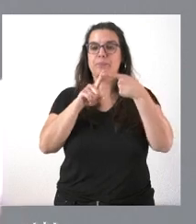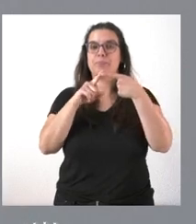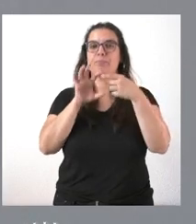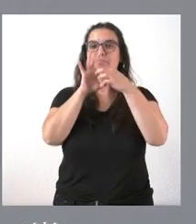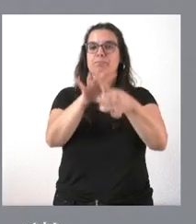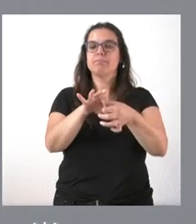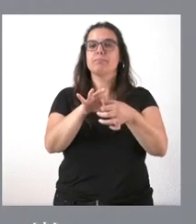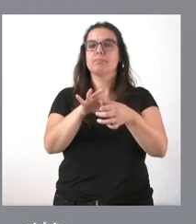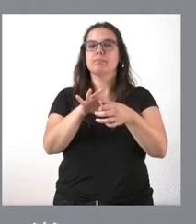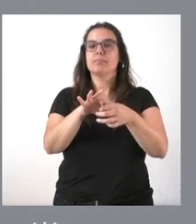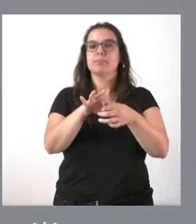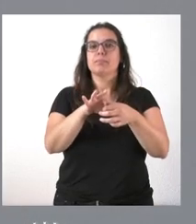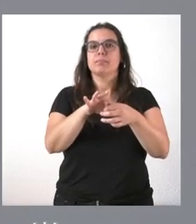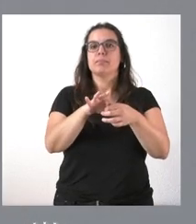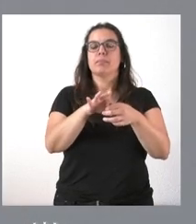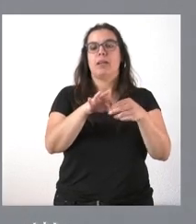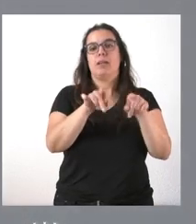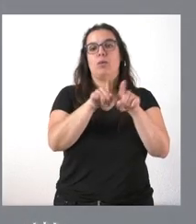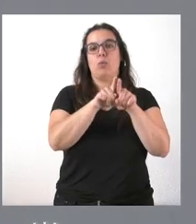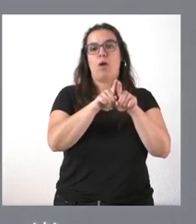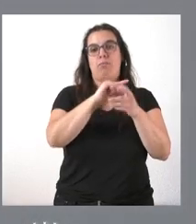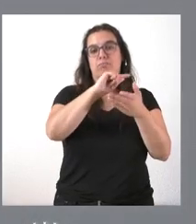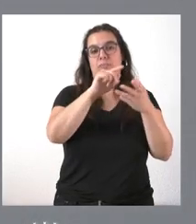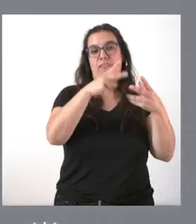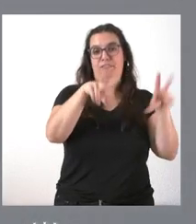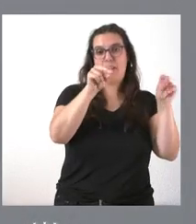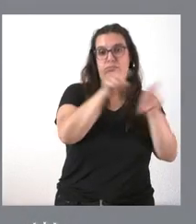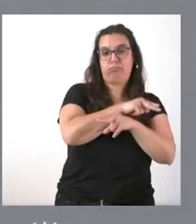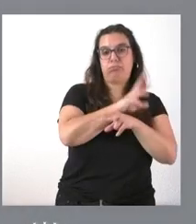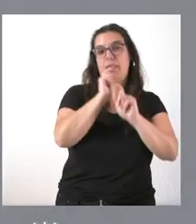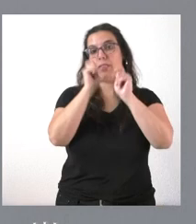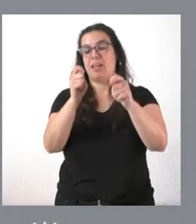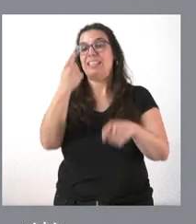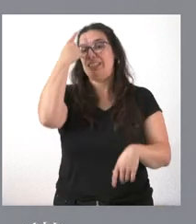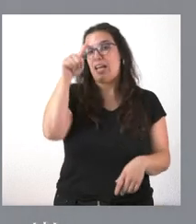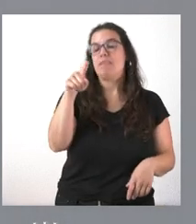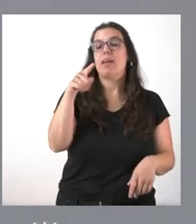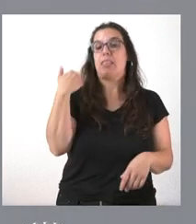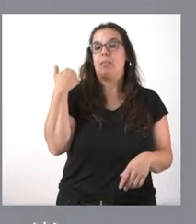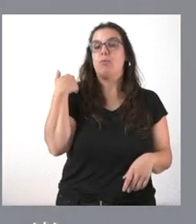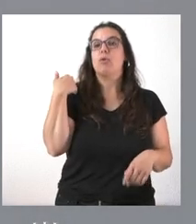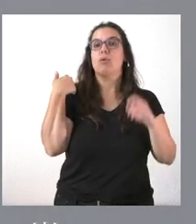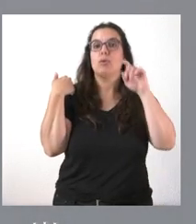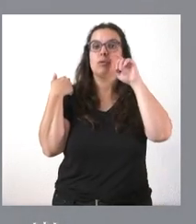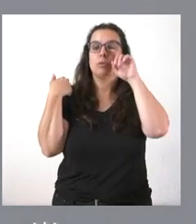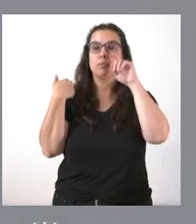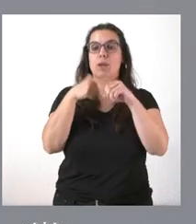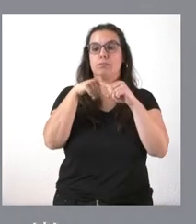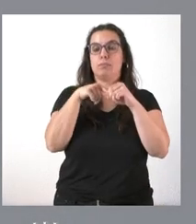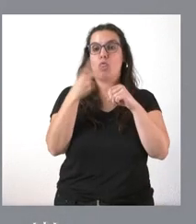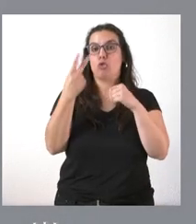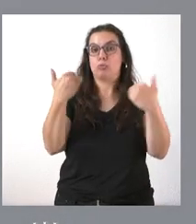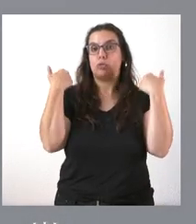de ceses Y nombramientos saben ustedes que han quedado vacantes recientemente dos